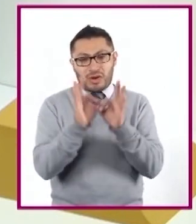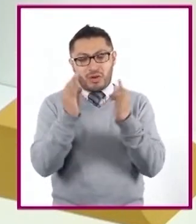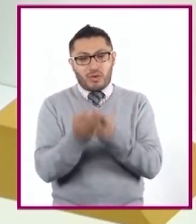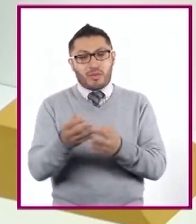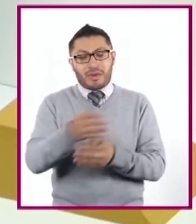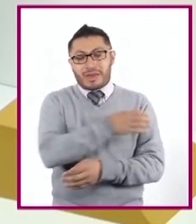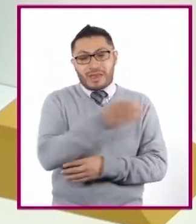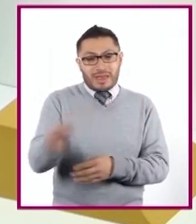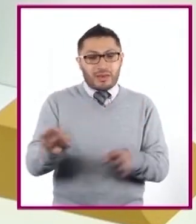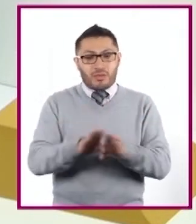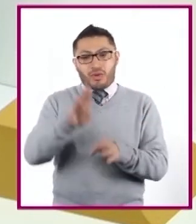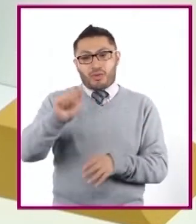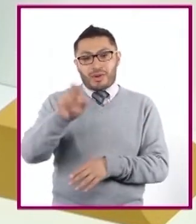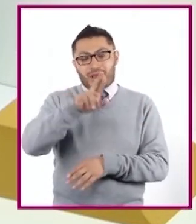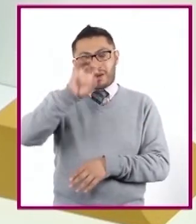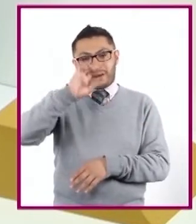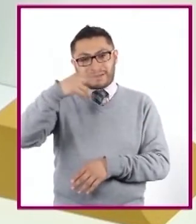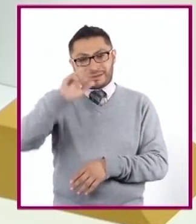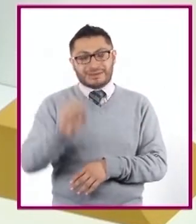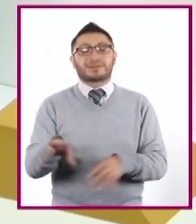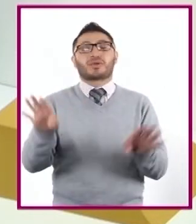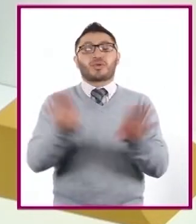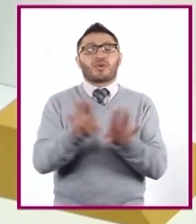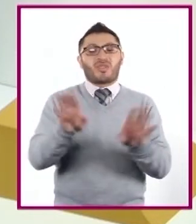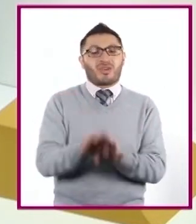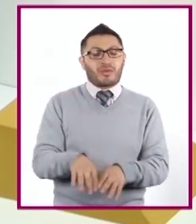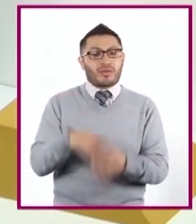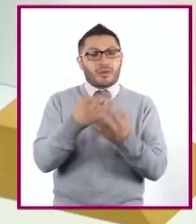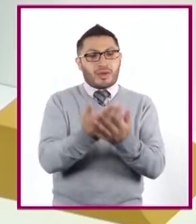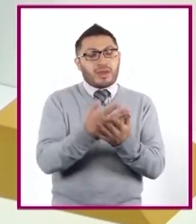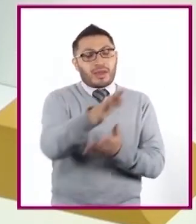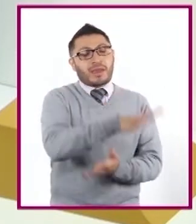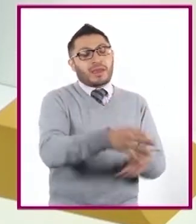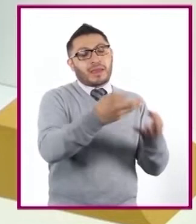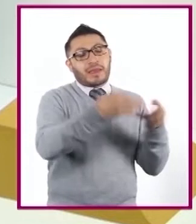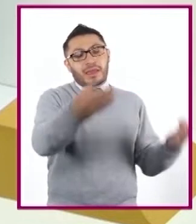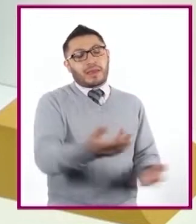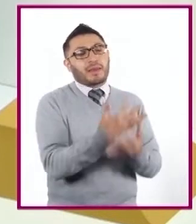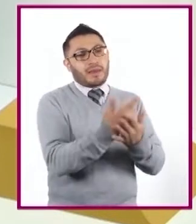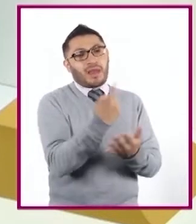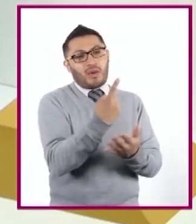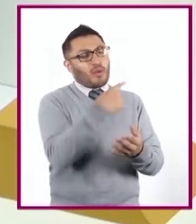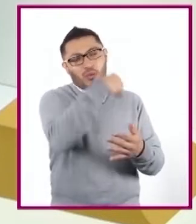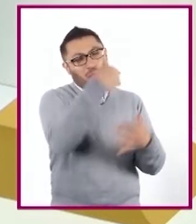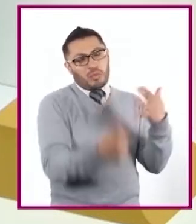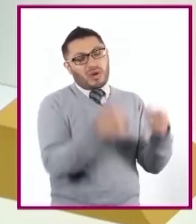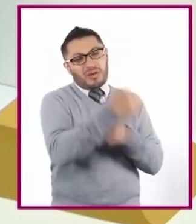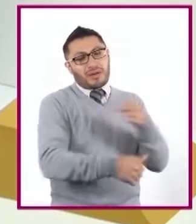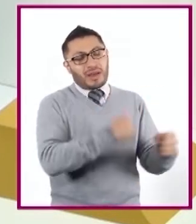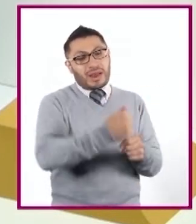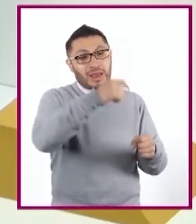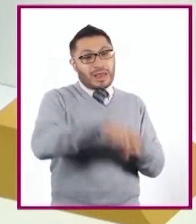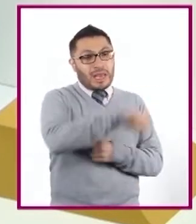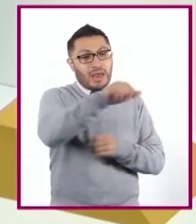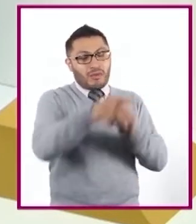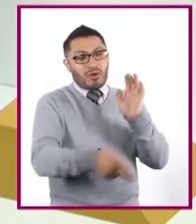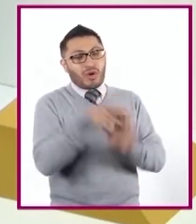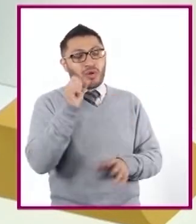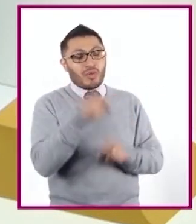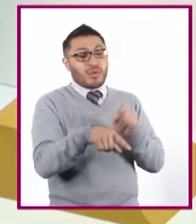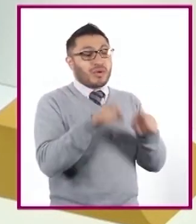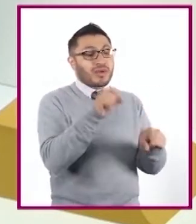barbecho, el cual consistía en dejar descansar una parcela de terreno durante uno o varios años para después volver a plantar sobre